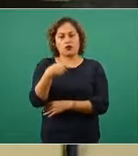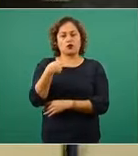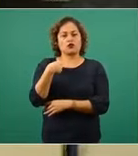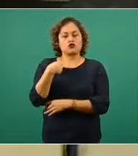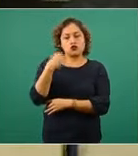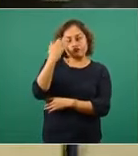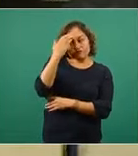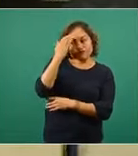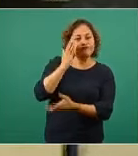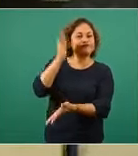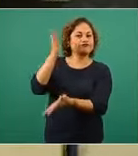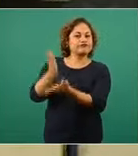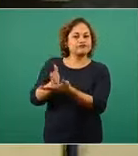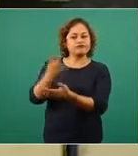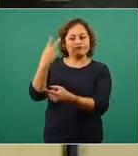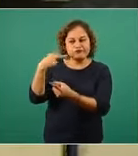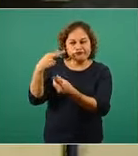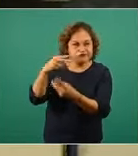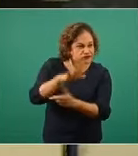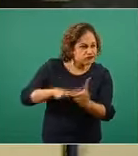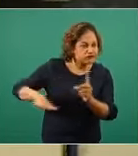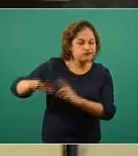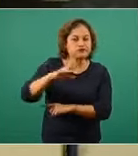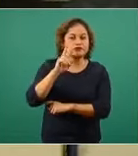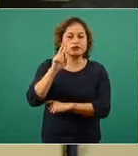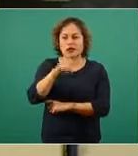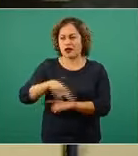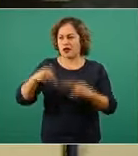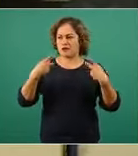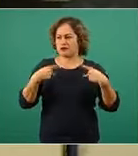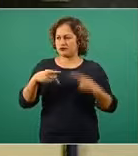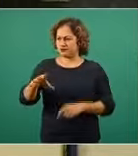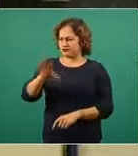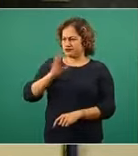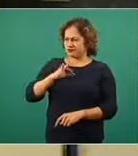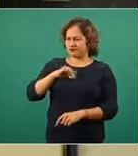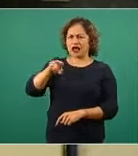dar, me comentaban las personas que se iban a vacunar que muchas veces